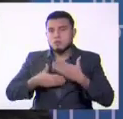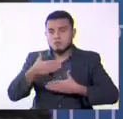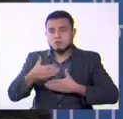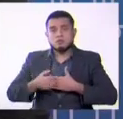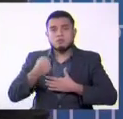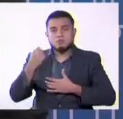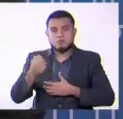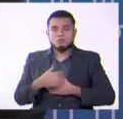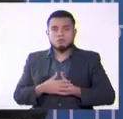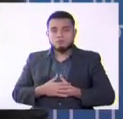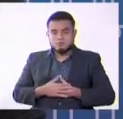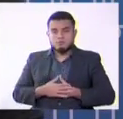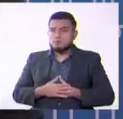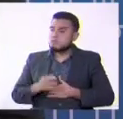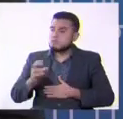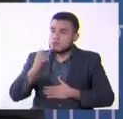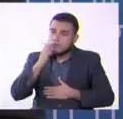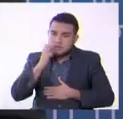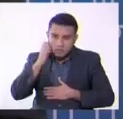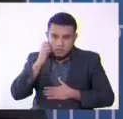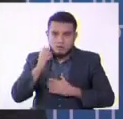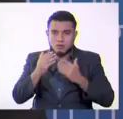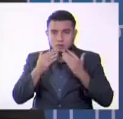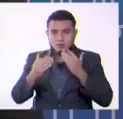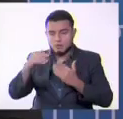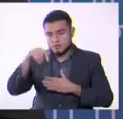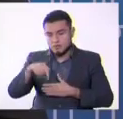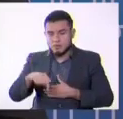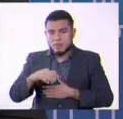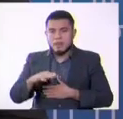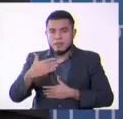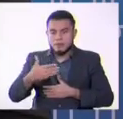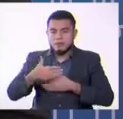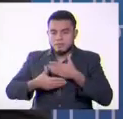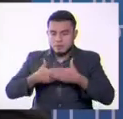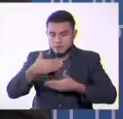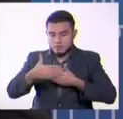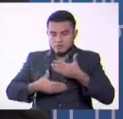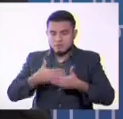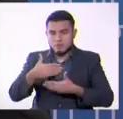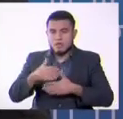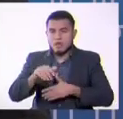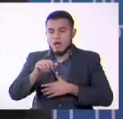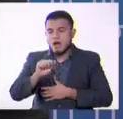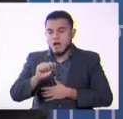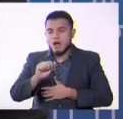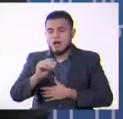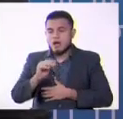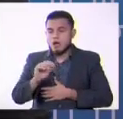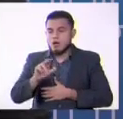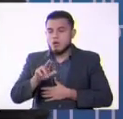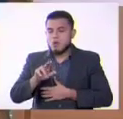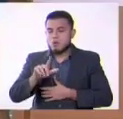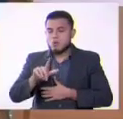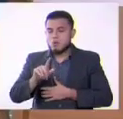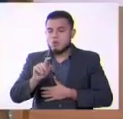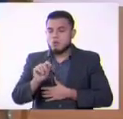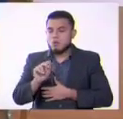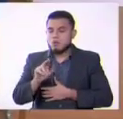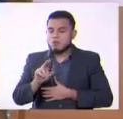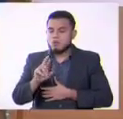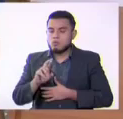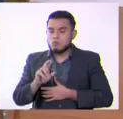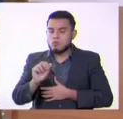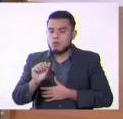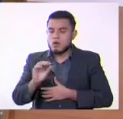importantes, de los cuales Federico nos va a hablar a continuación, que es del proceso de aculturación. Y ahí vamos a encontrar elementos